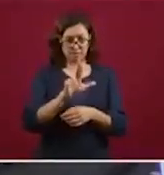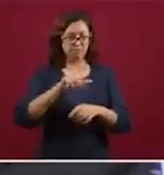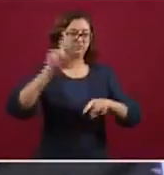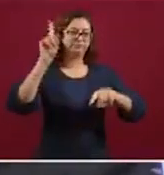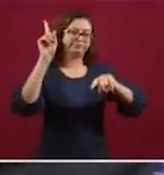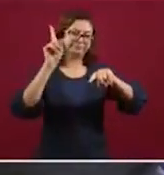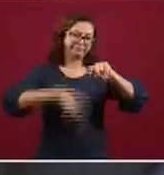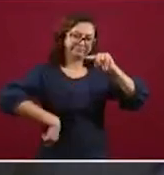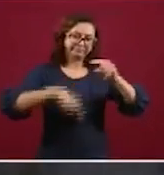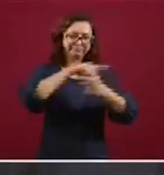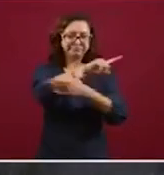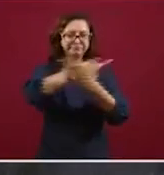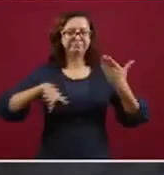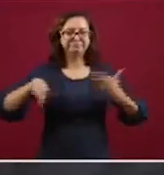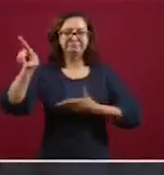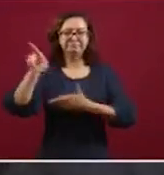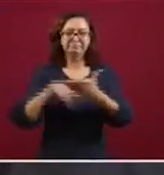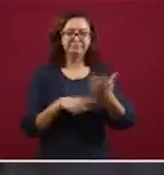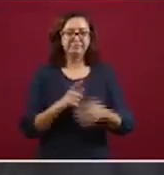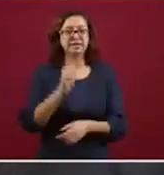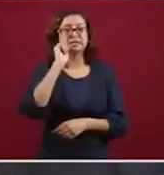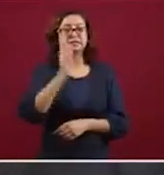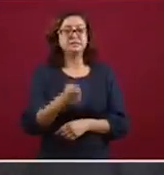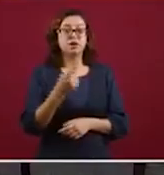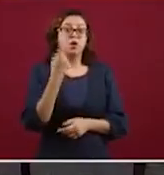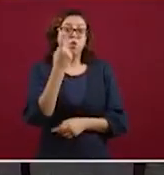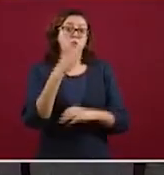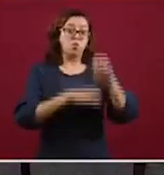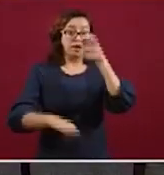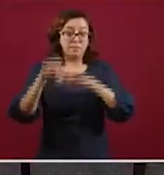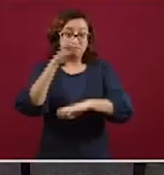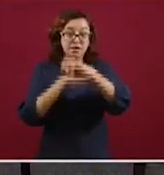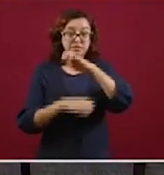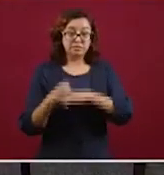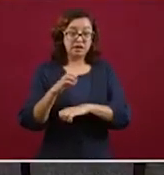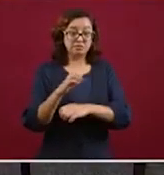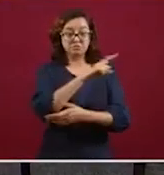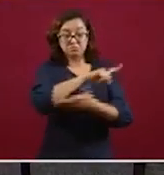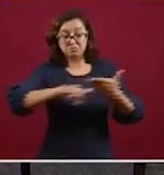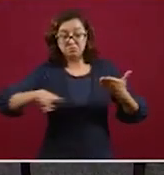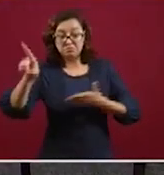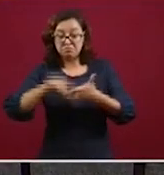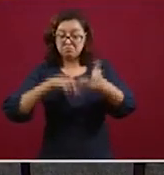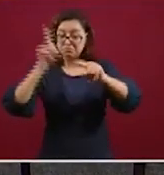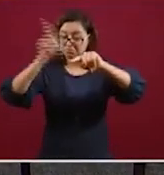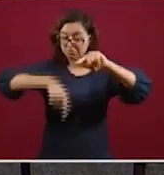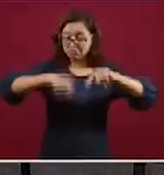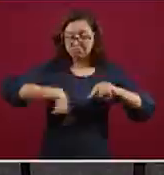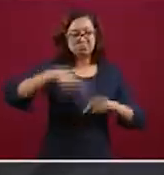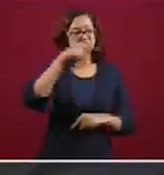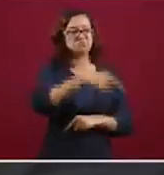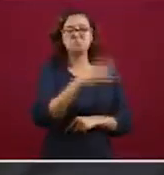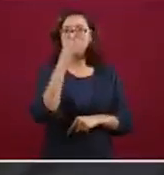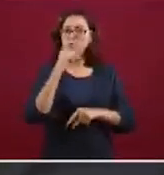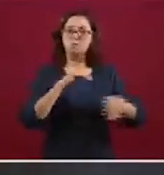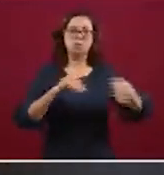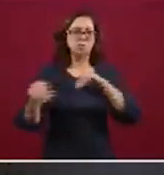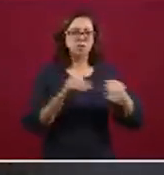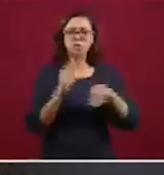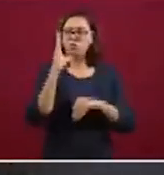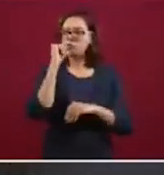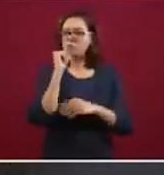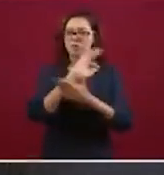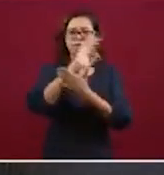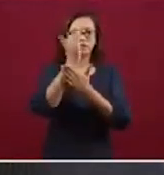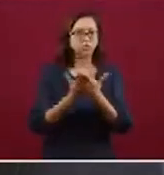cancelación prácticamente fiscalmente queda muerta. Ya no puede emitir facturas, ya no puede operar porque